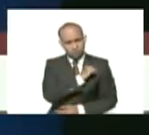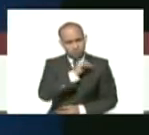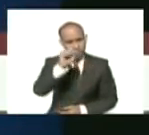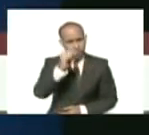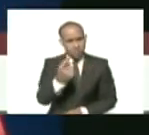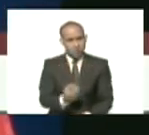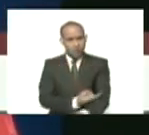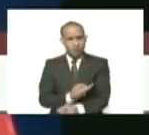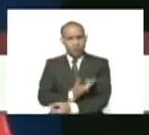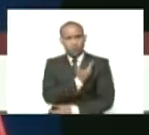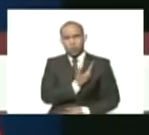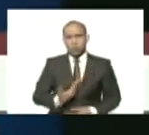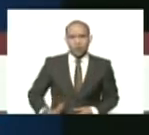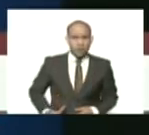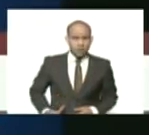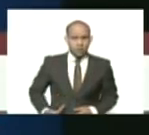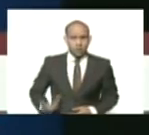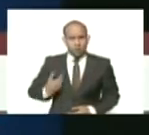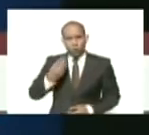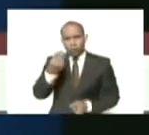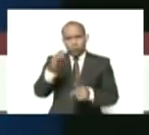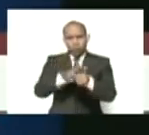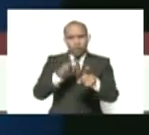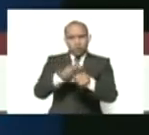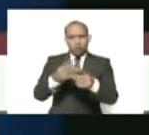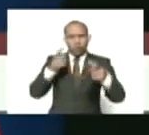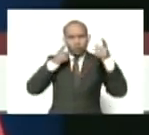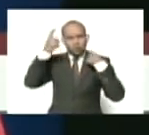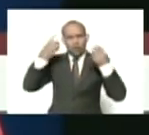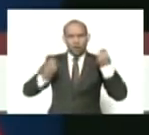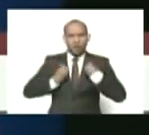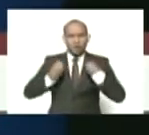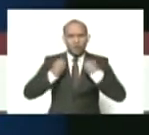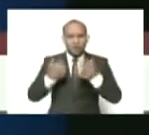presidente, con afecto le decimos, Chávez vive,